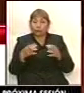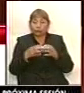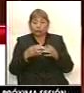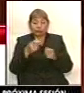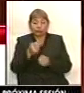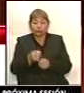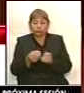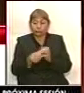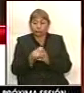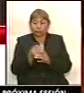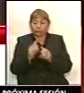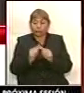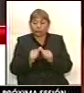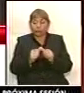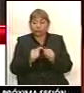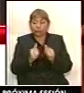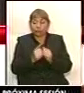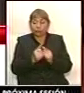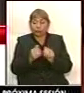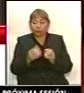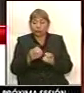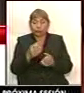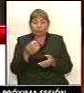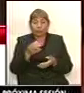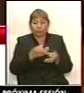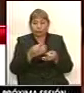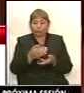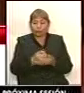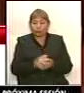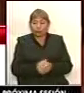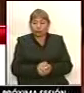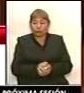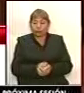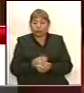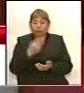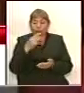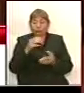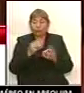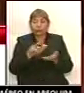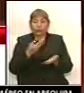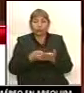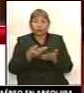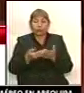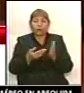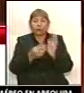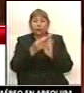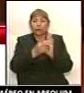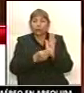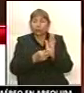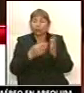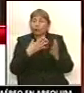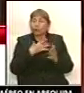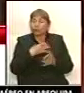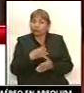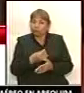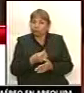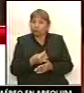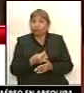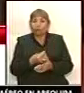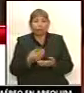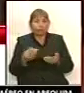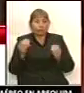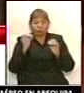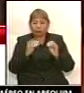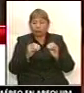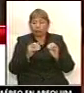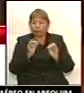Agraria y continuado también en la Comisión de Economía, hicimos una propuesta concreta que nos hubiera encantado, hubieran tomado